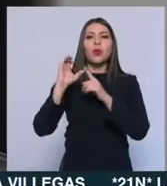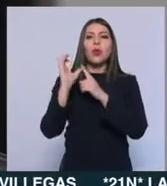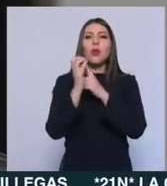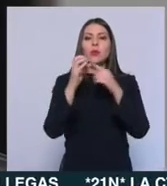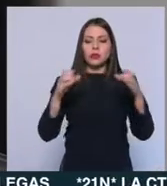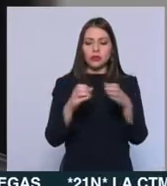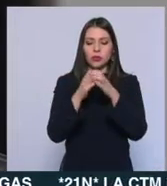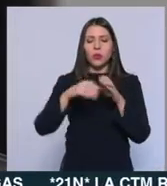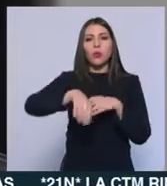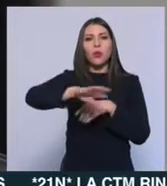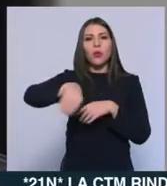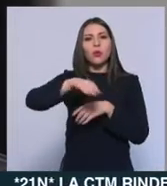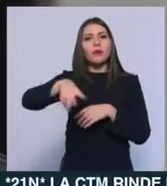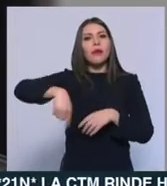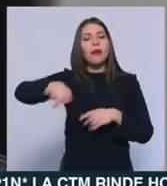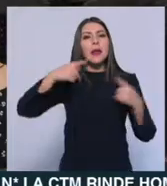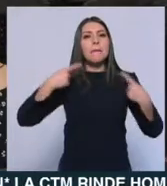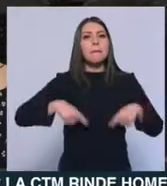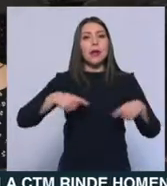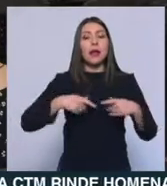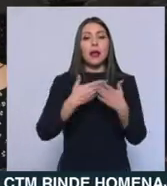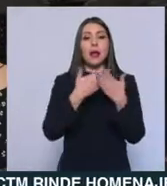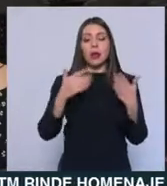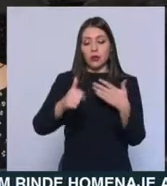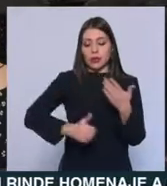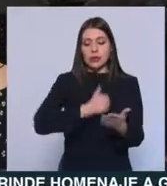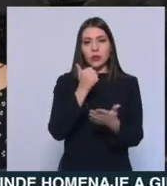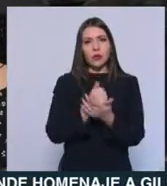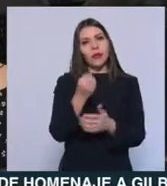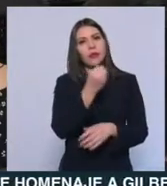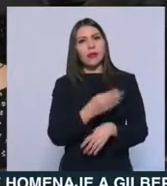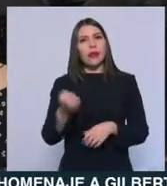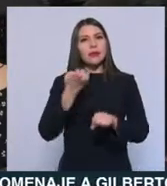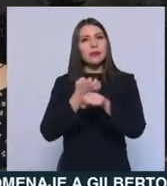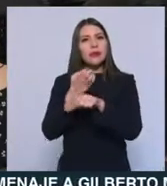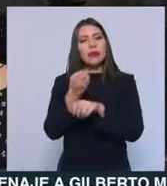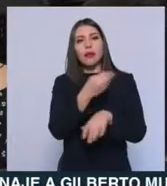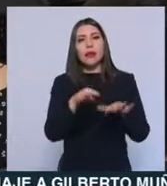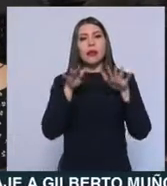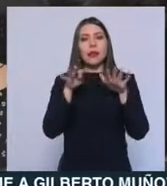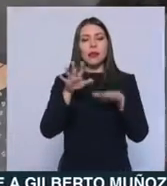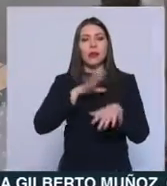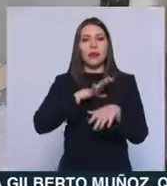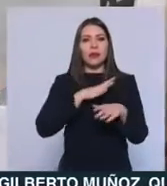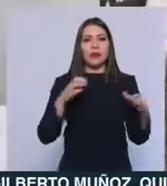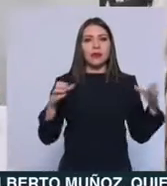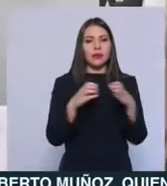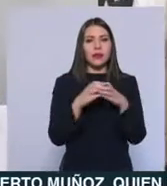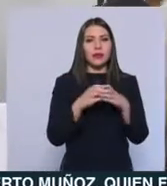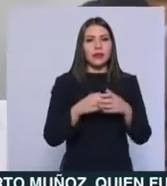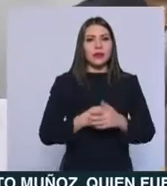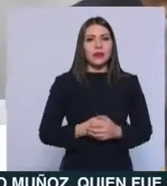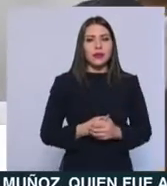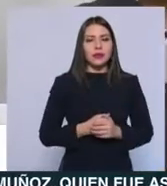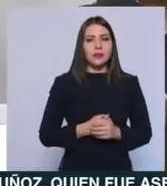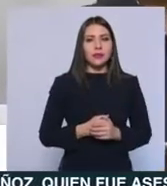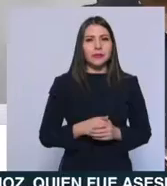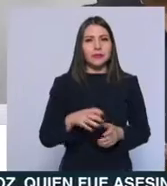lo que la capital se suma a los 19 estados del país que ya cuentan con este órgano. Se